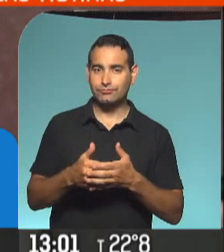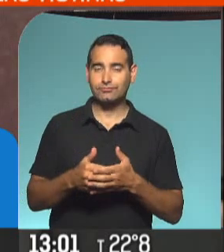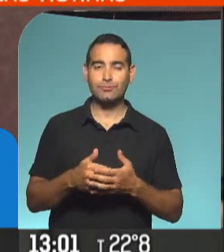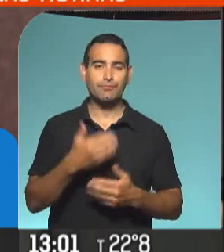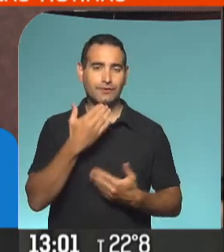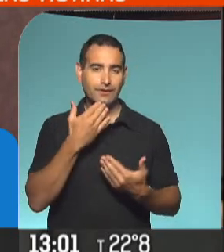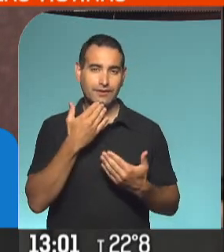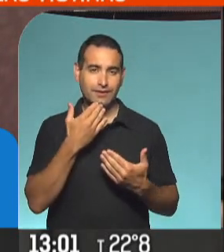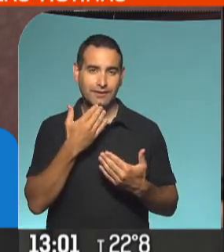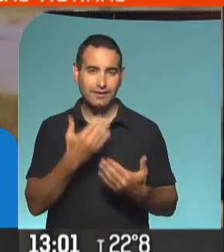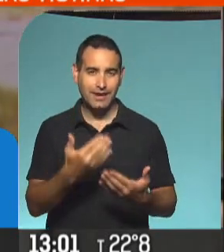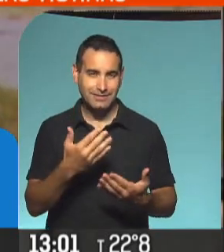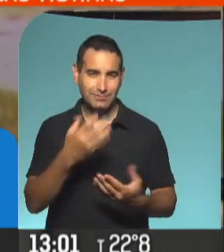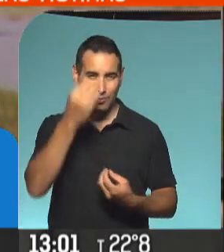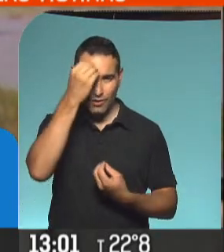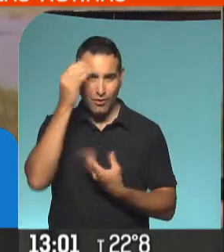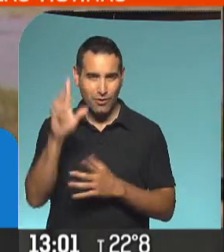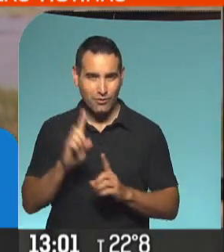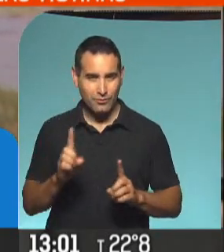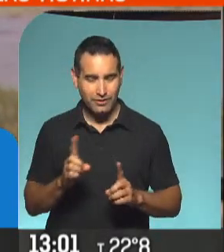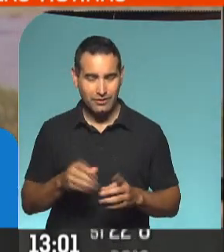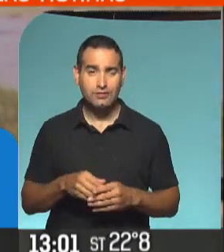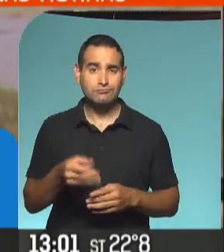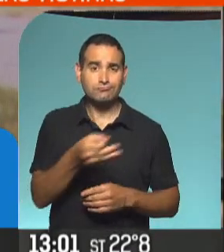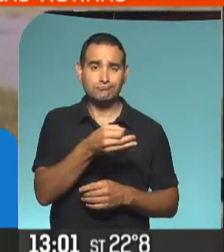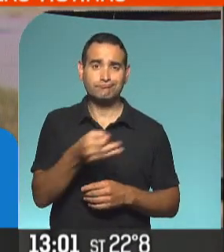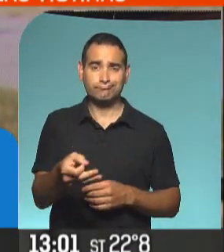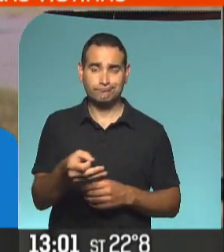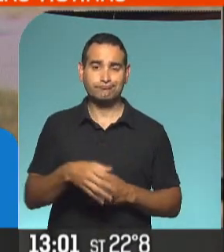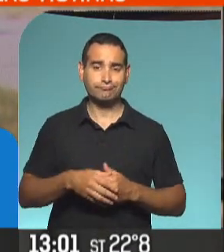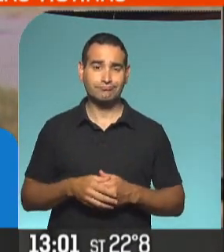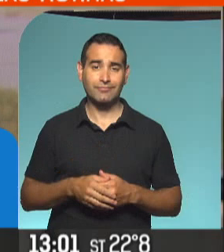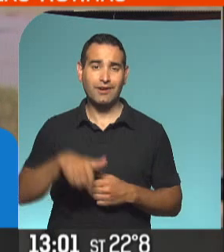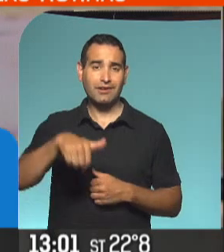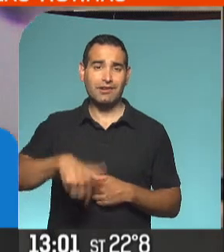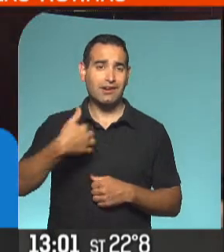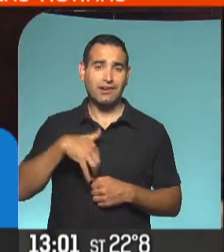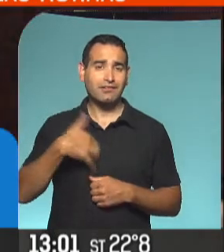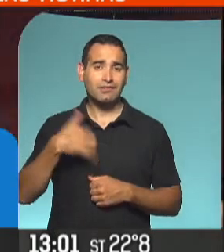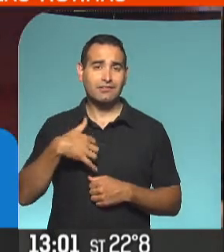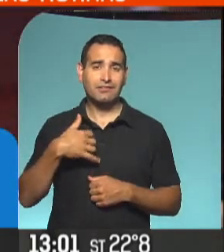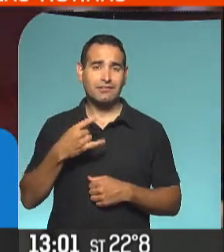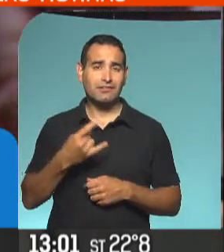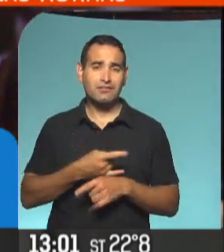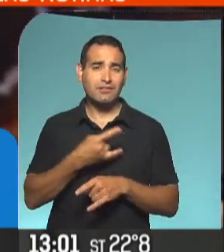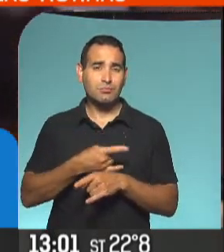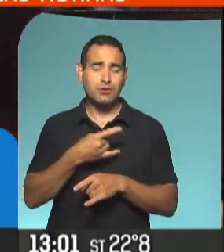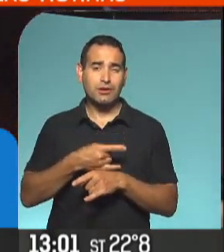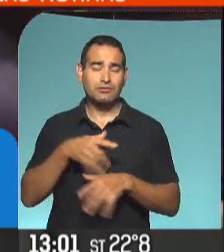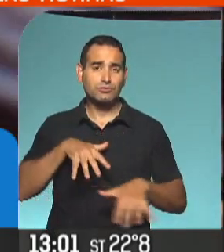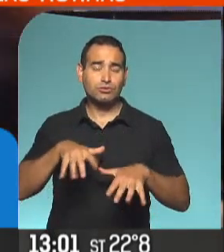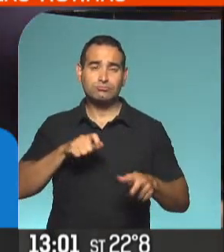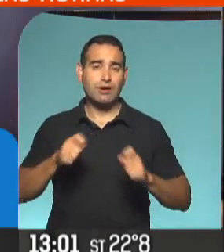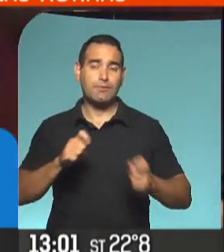por no olvidarnos. Y es cierto lo que decís, ¿no? Este país siempre no nos da respiro.